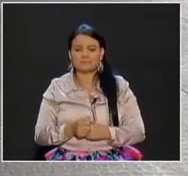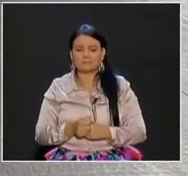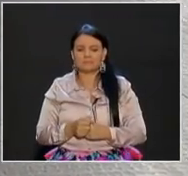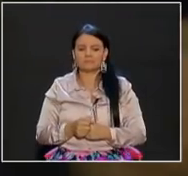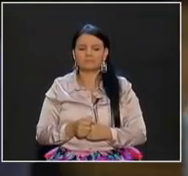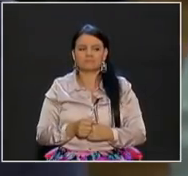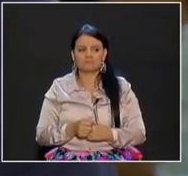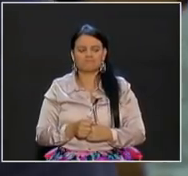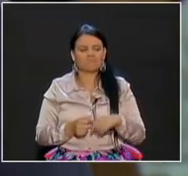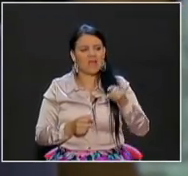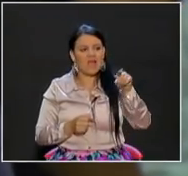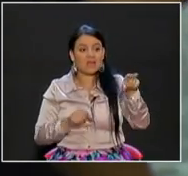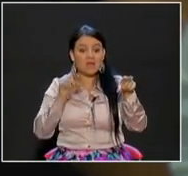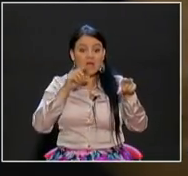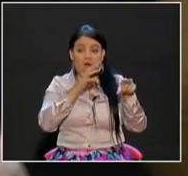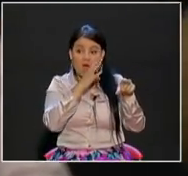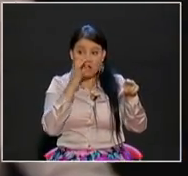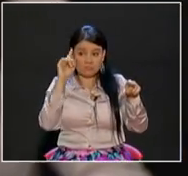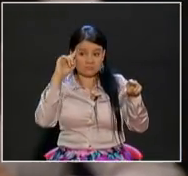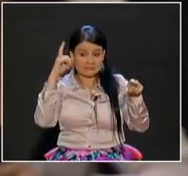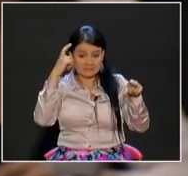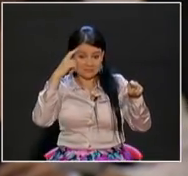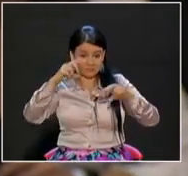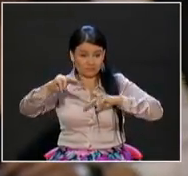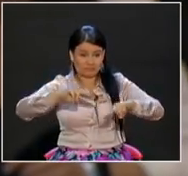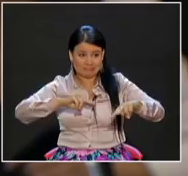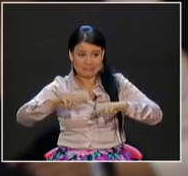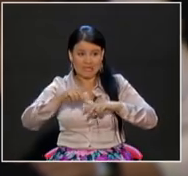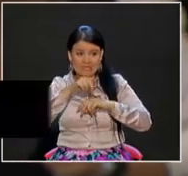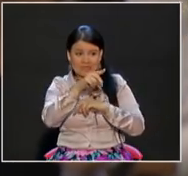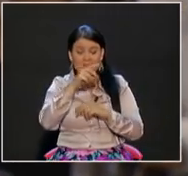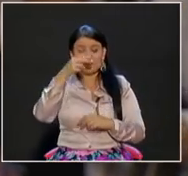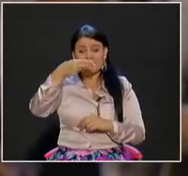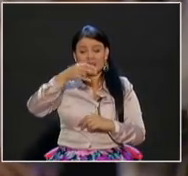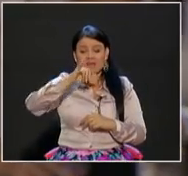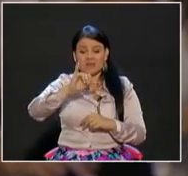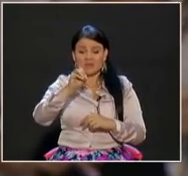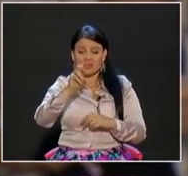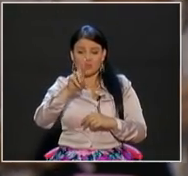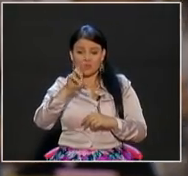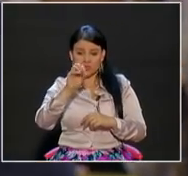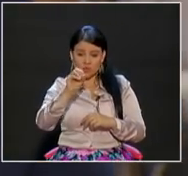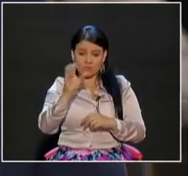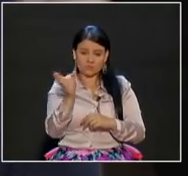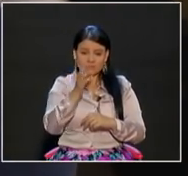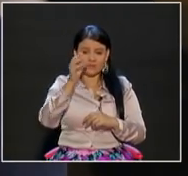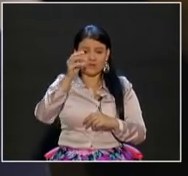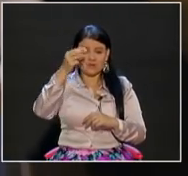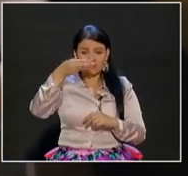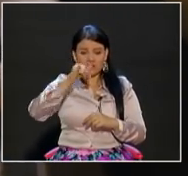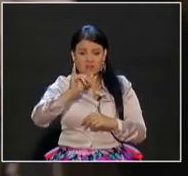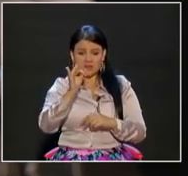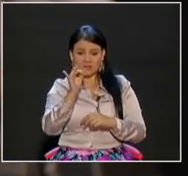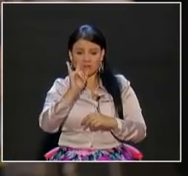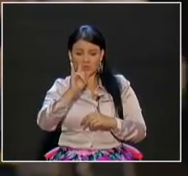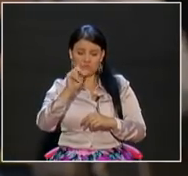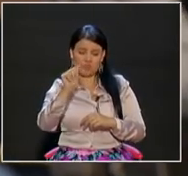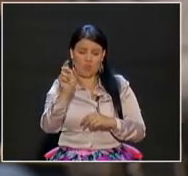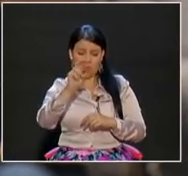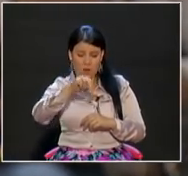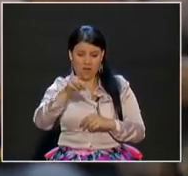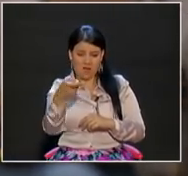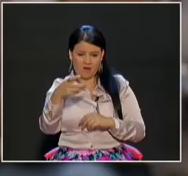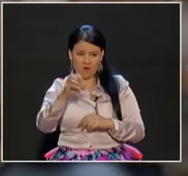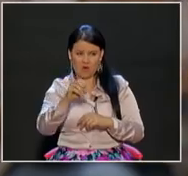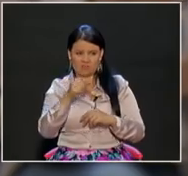pm en el tema directo algo así desafortunado se hace acá o más a hacer un palo en la rueda a combatir a pm